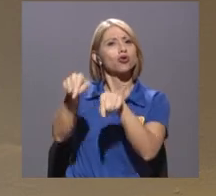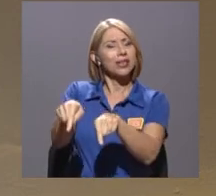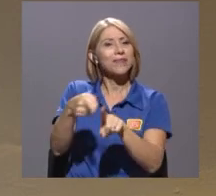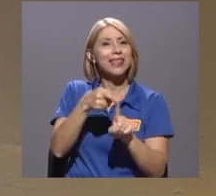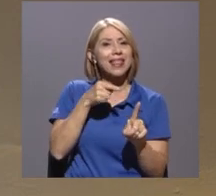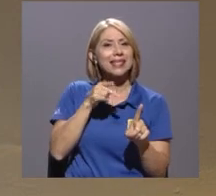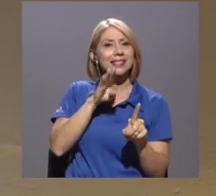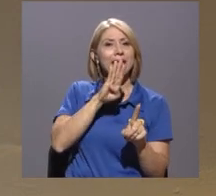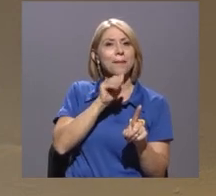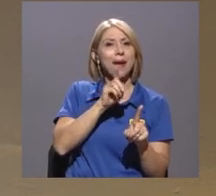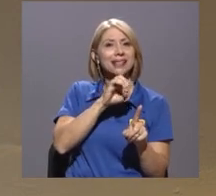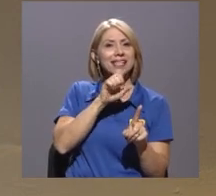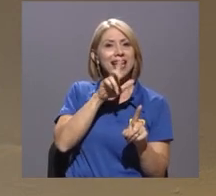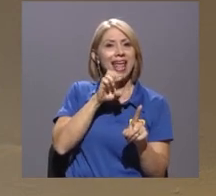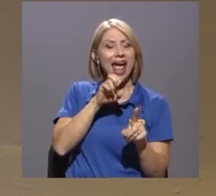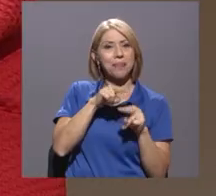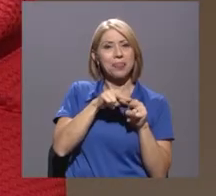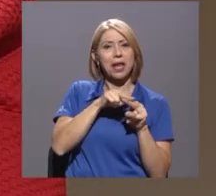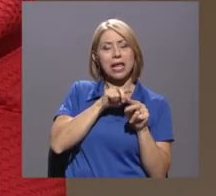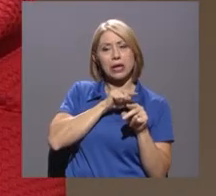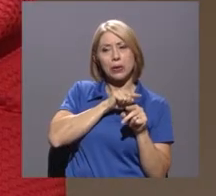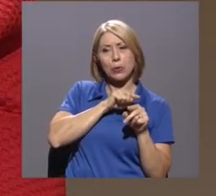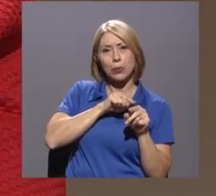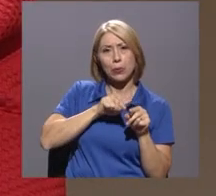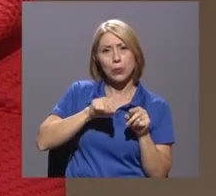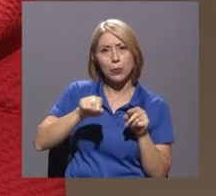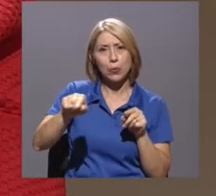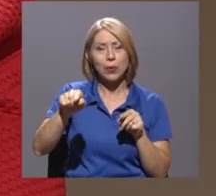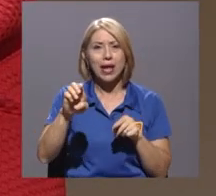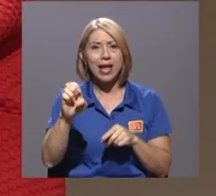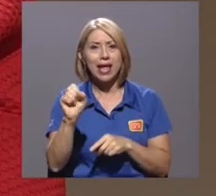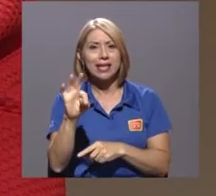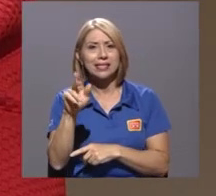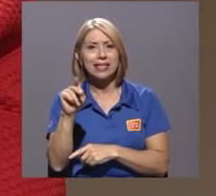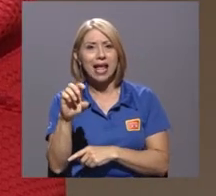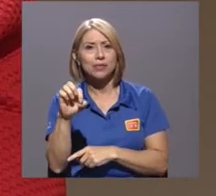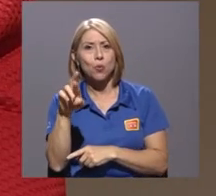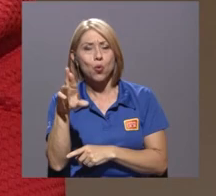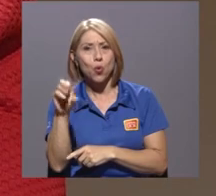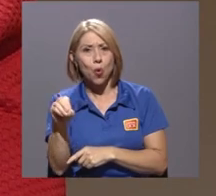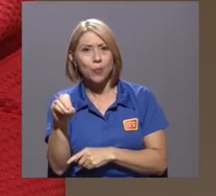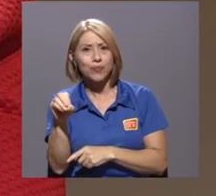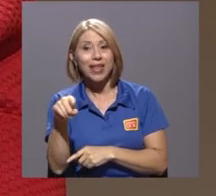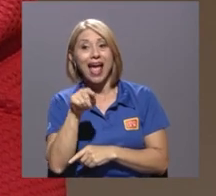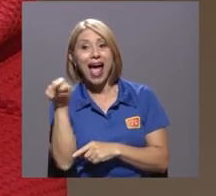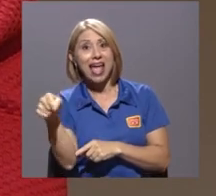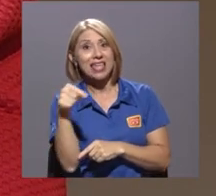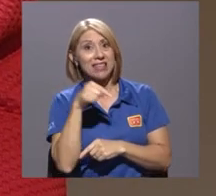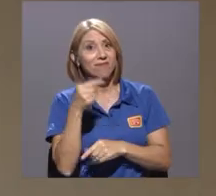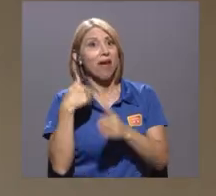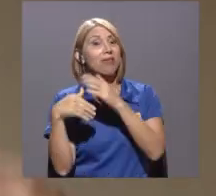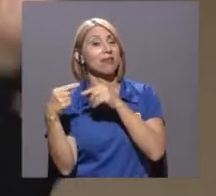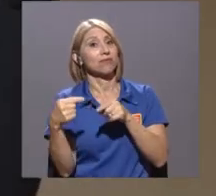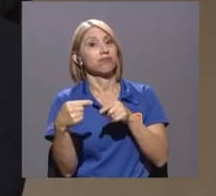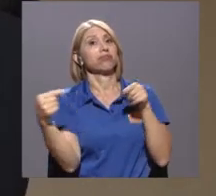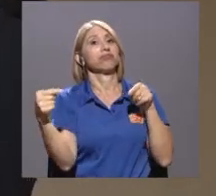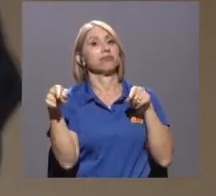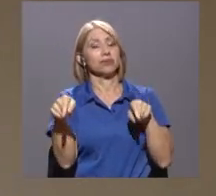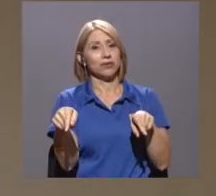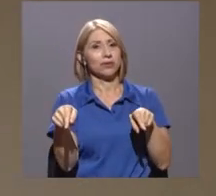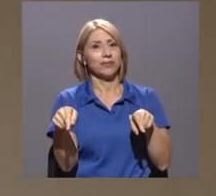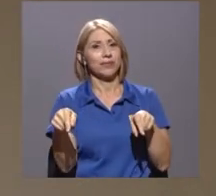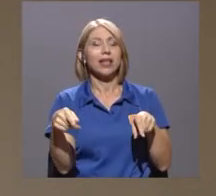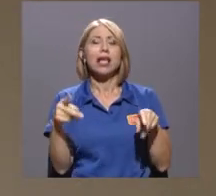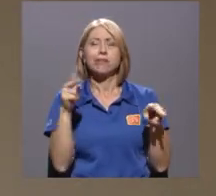llegar a estrasburgo y teniendo el ring de un lado y el otro y frente a